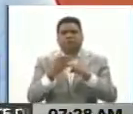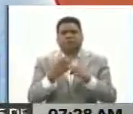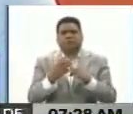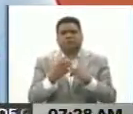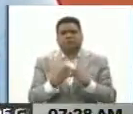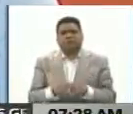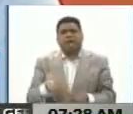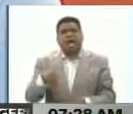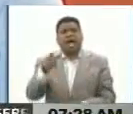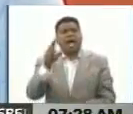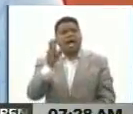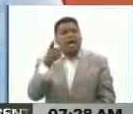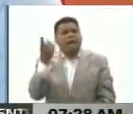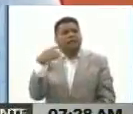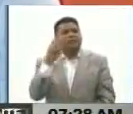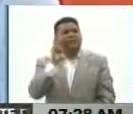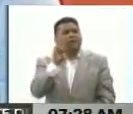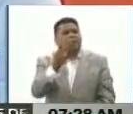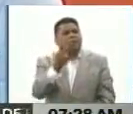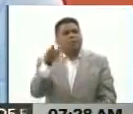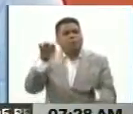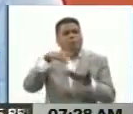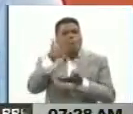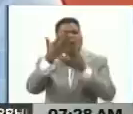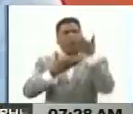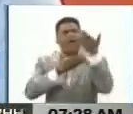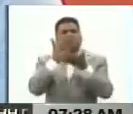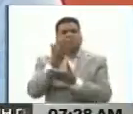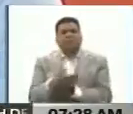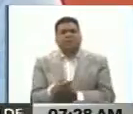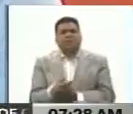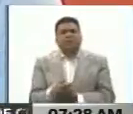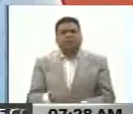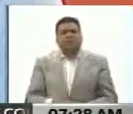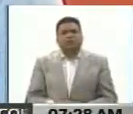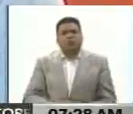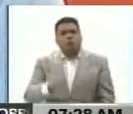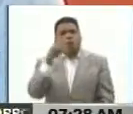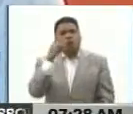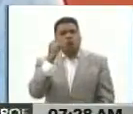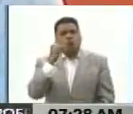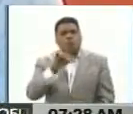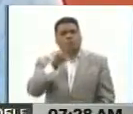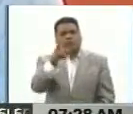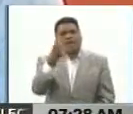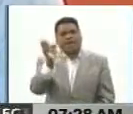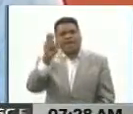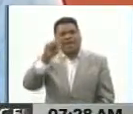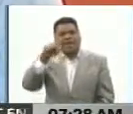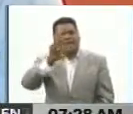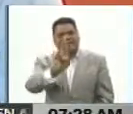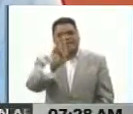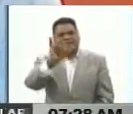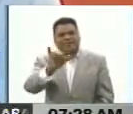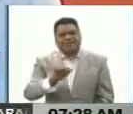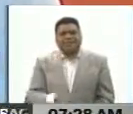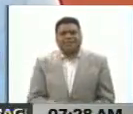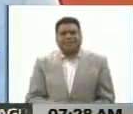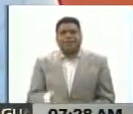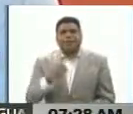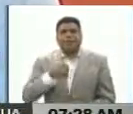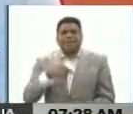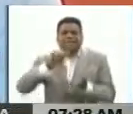Jiménez cantando con Henry Stephen al ritmo del arpa, cuatro y maraca, mi limón, mi